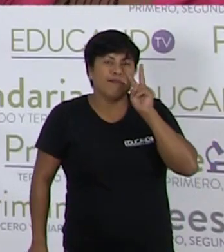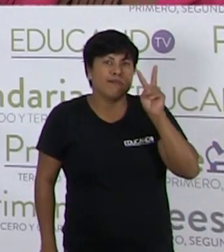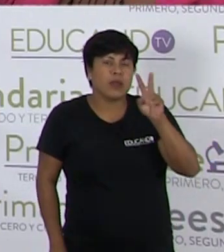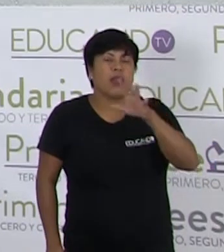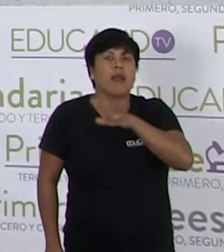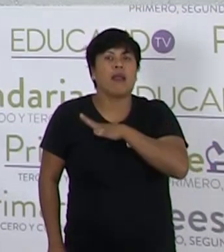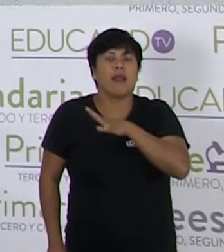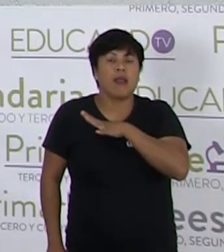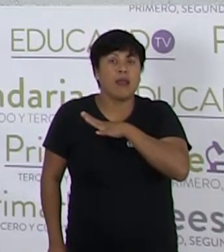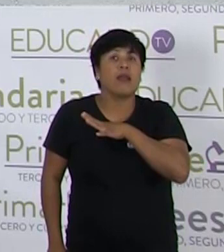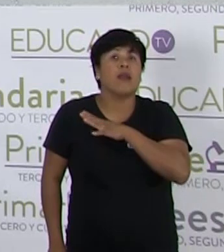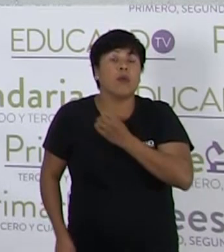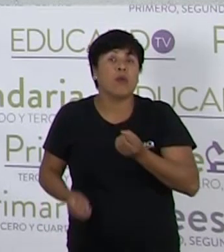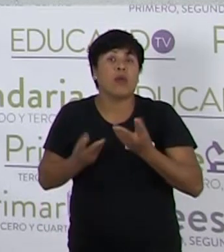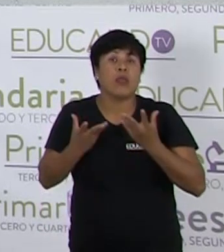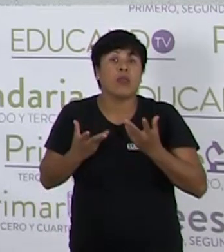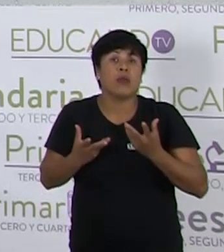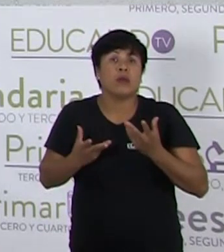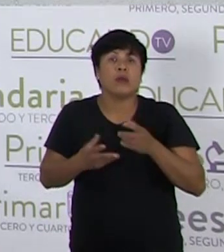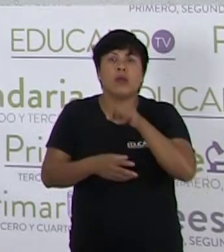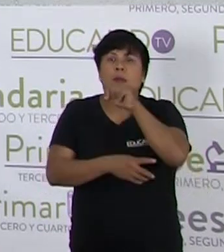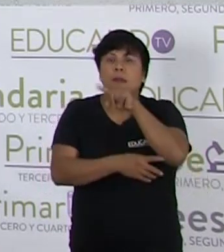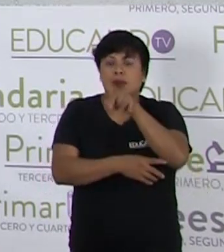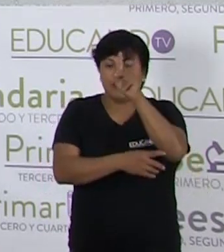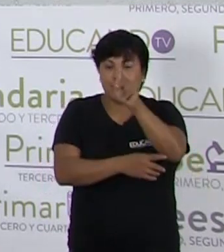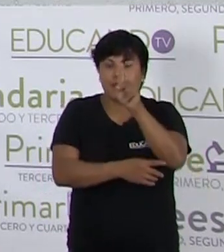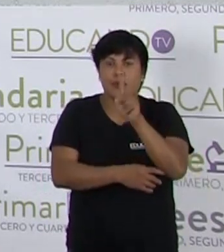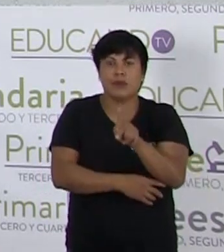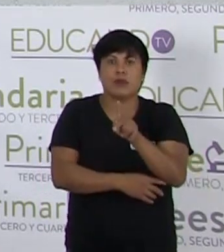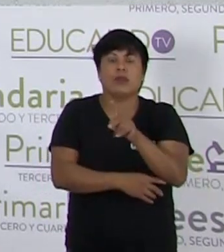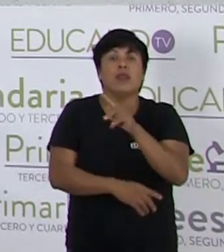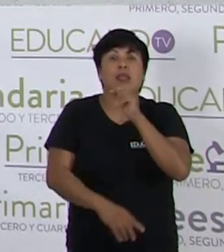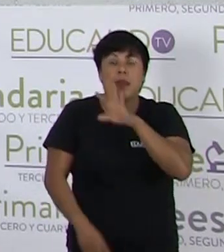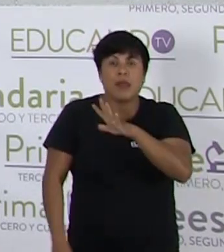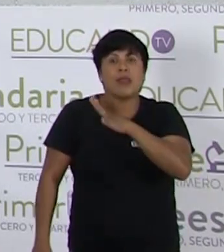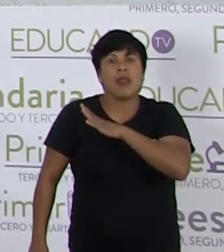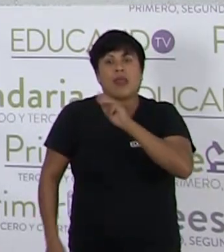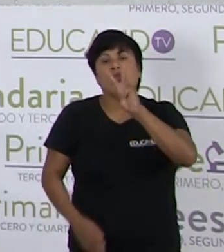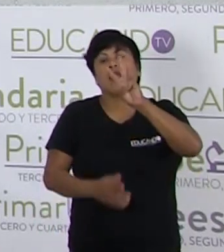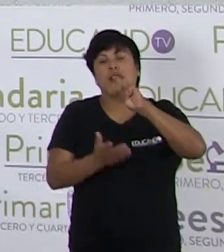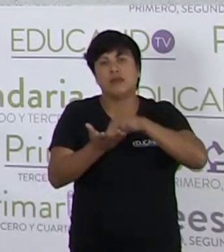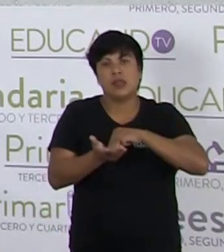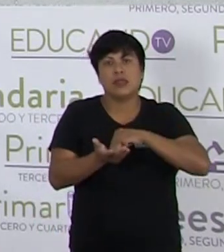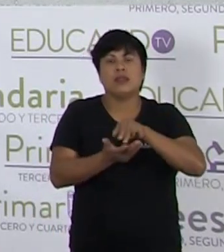que tienen exactamente lo mismo. También tendrían